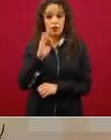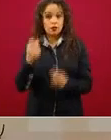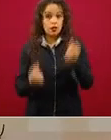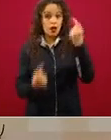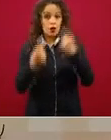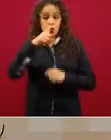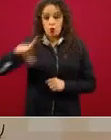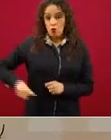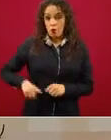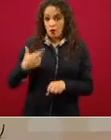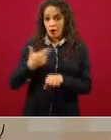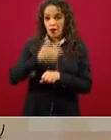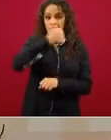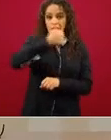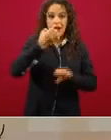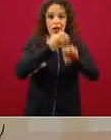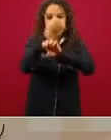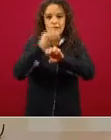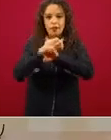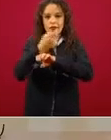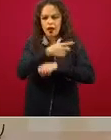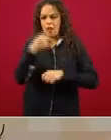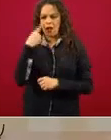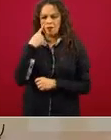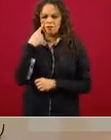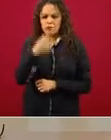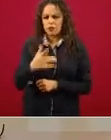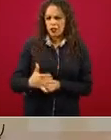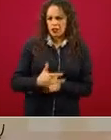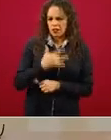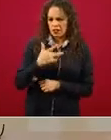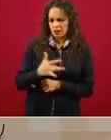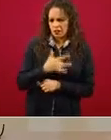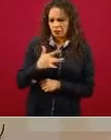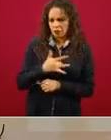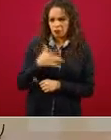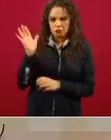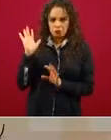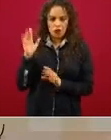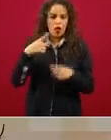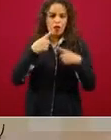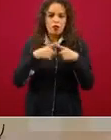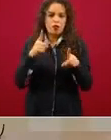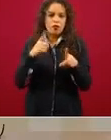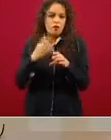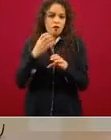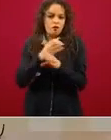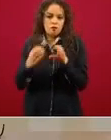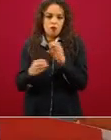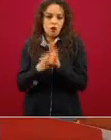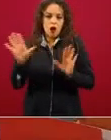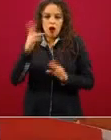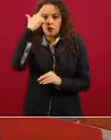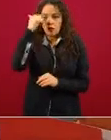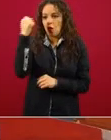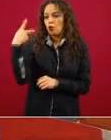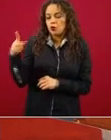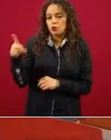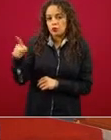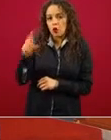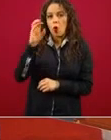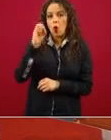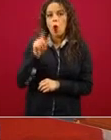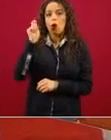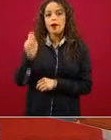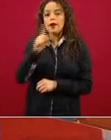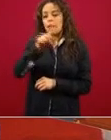inquietud de que su apreciación de la epidemia por distintas razones o sus grupos de asesoría técnica